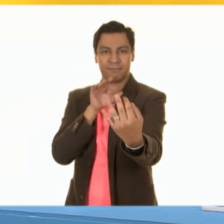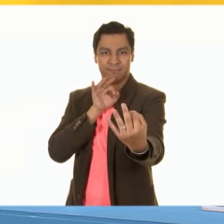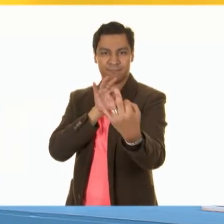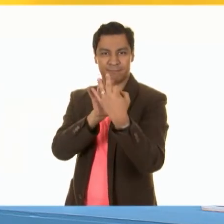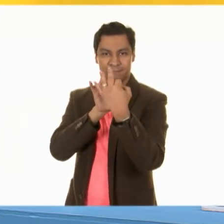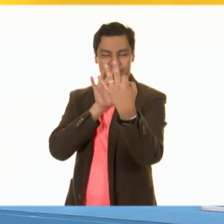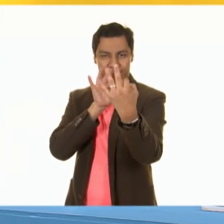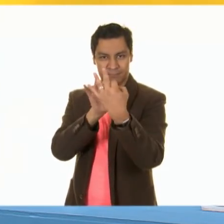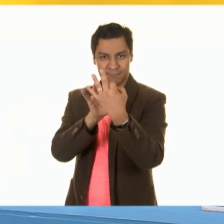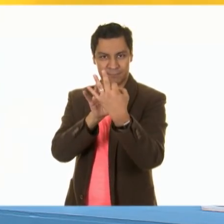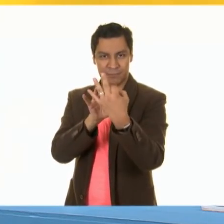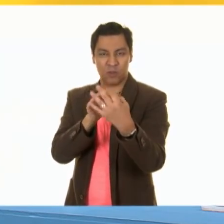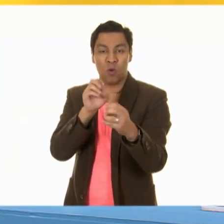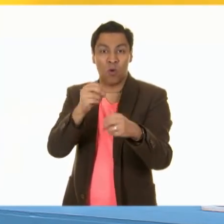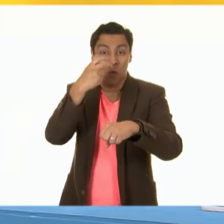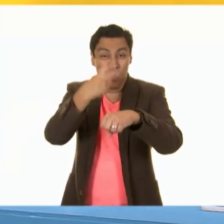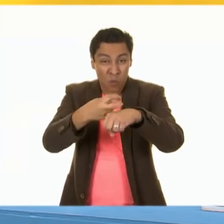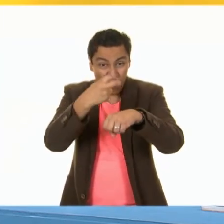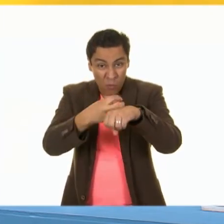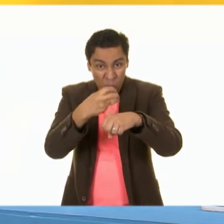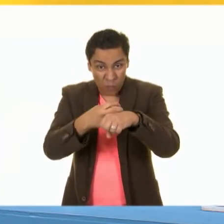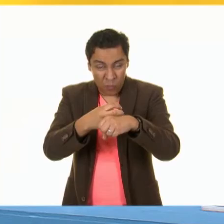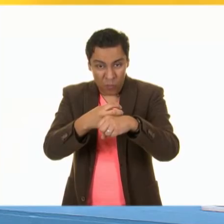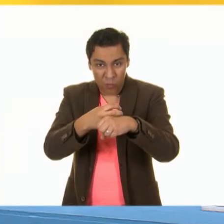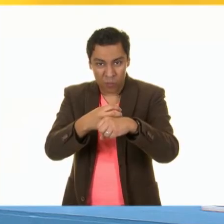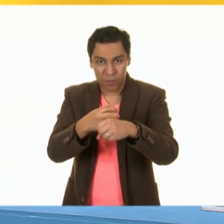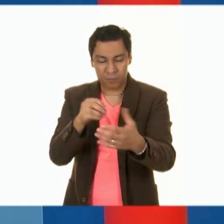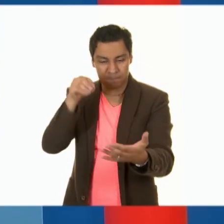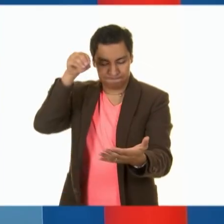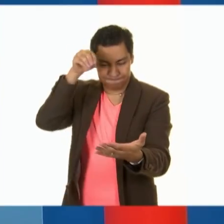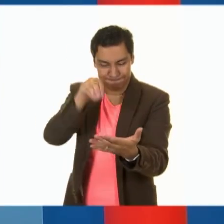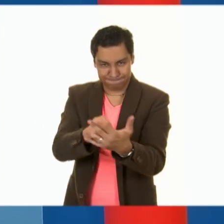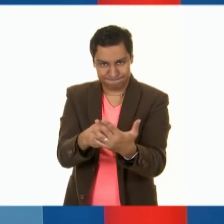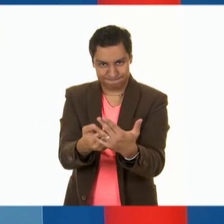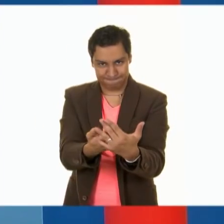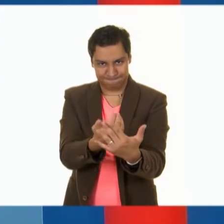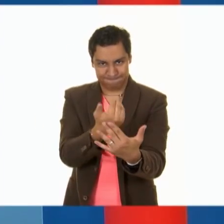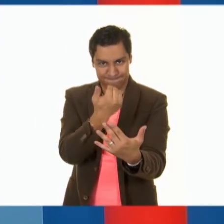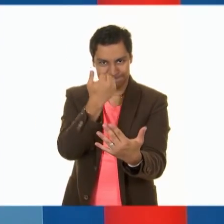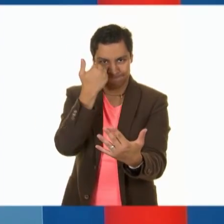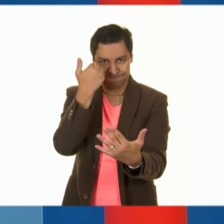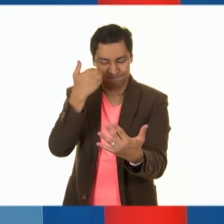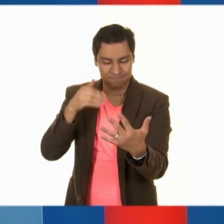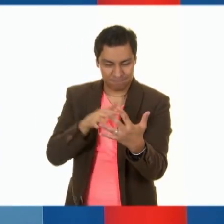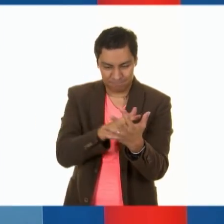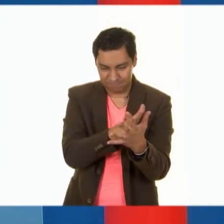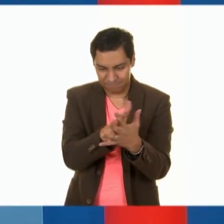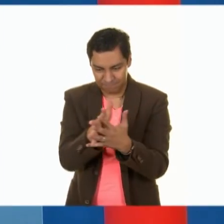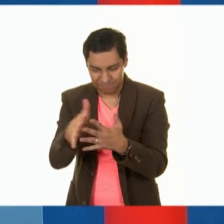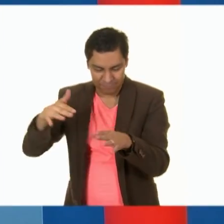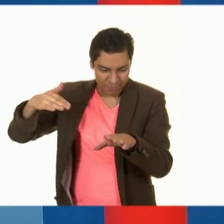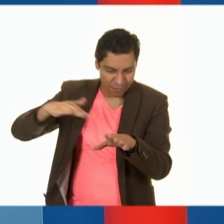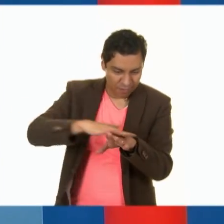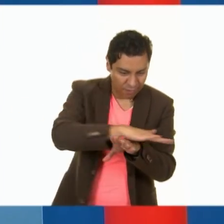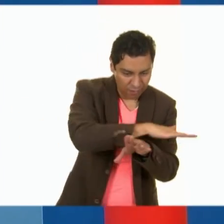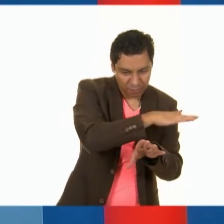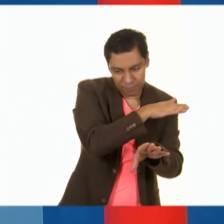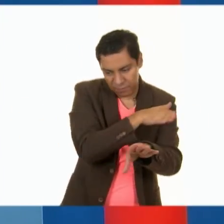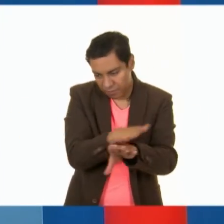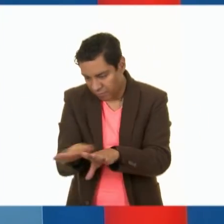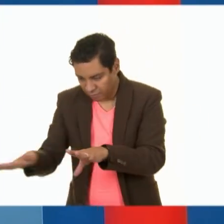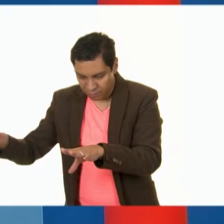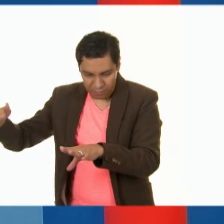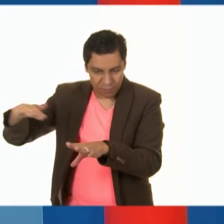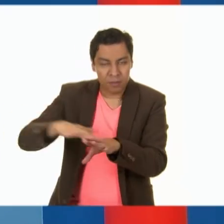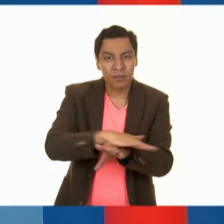denso, en un ángulo que no es recto, se refracta. Y cuando llega al límite entre un medio y una superficie